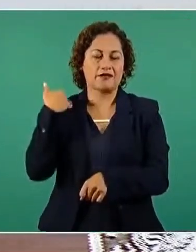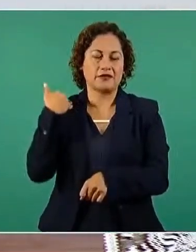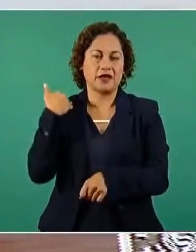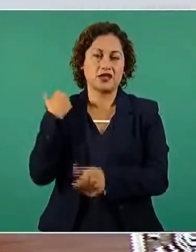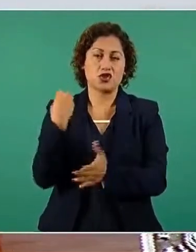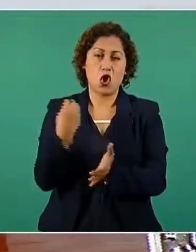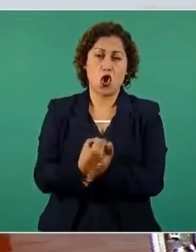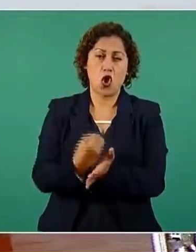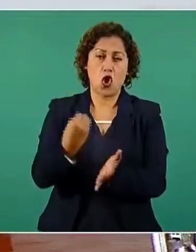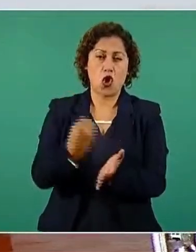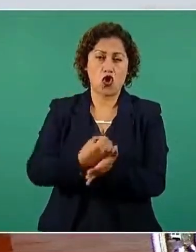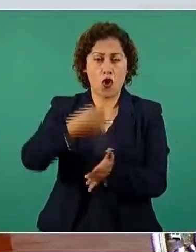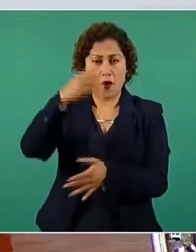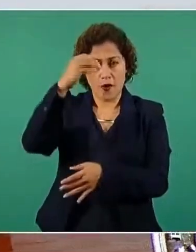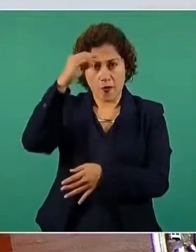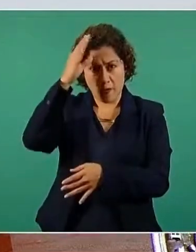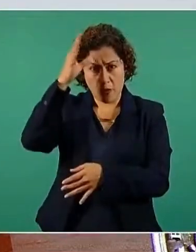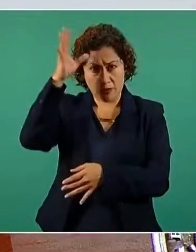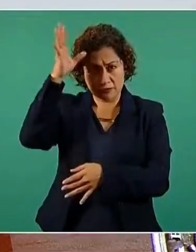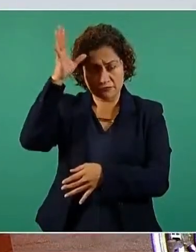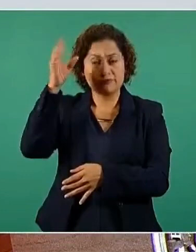cada vez